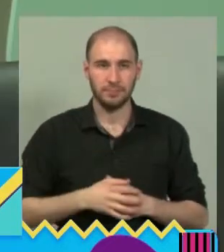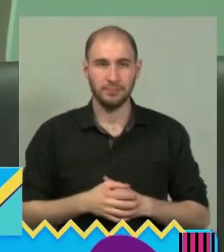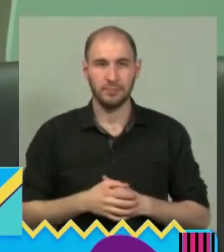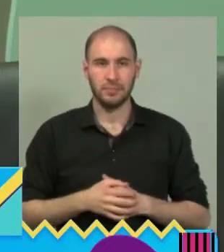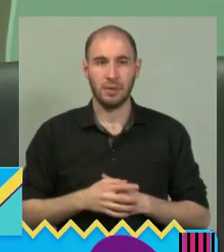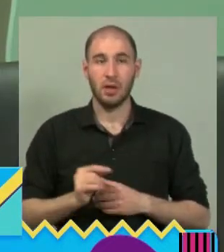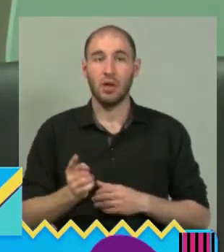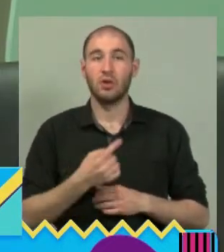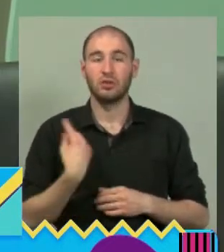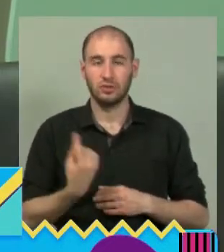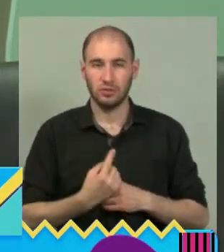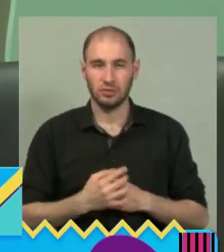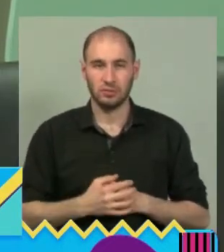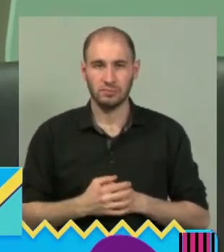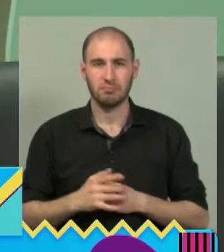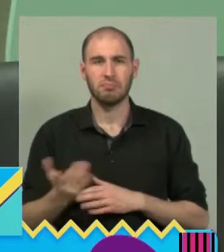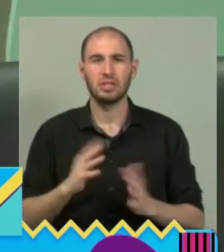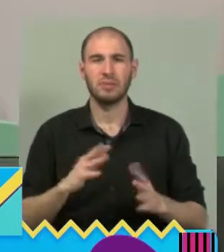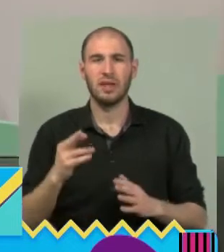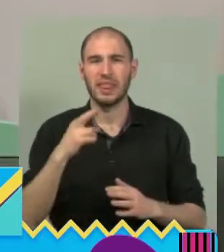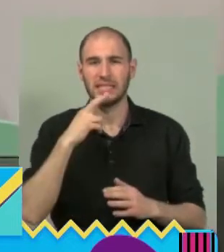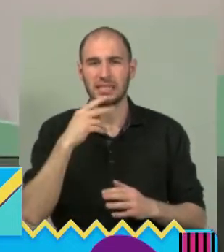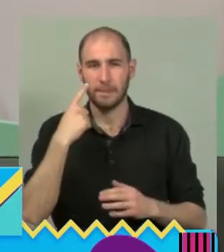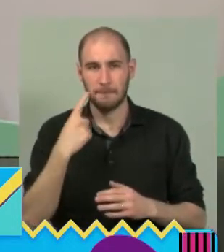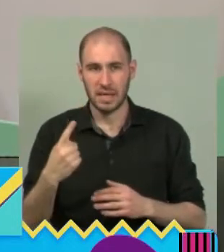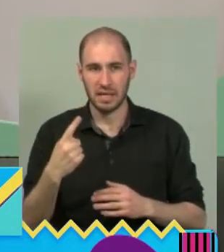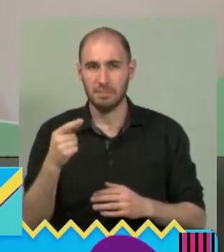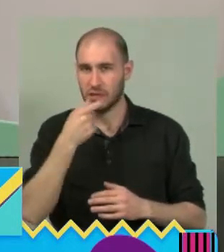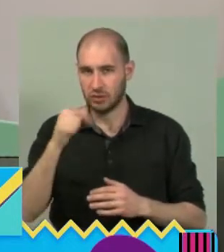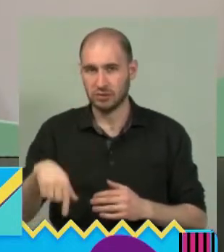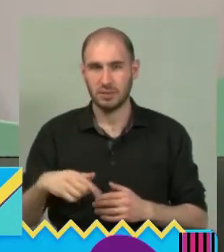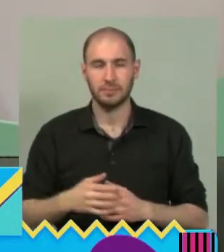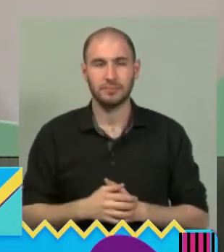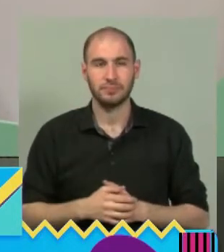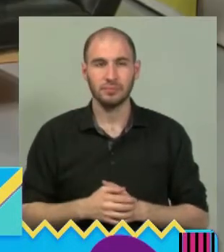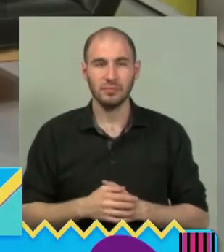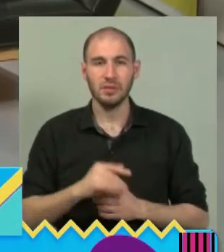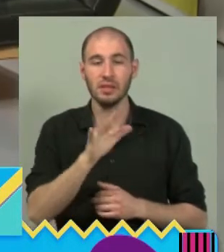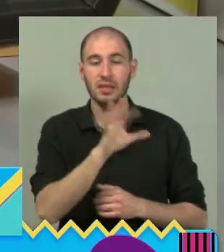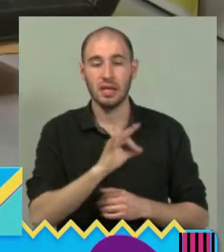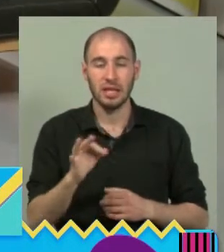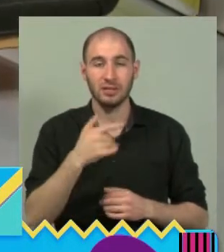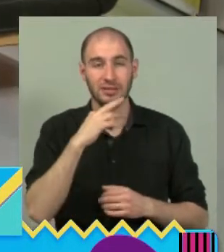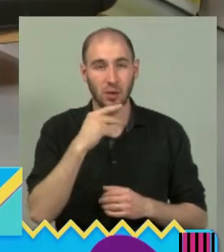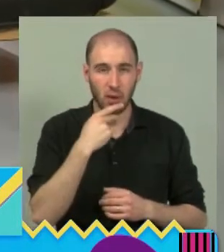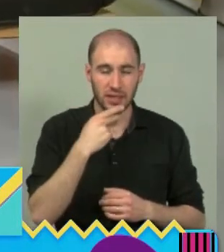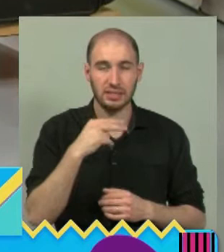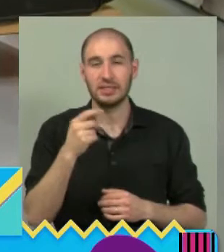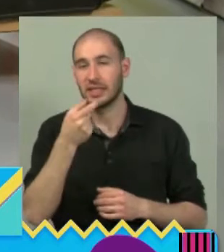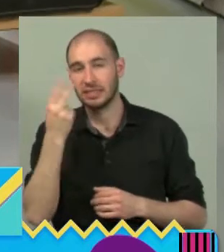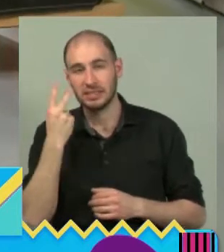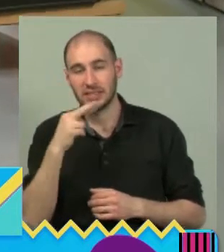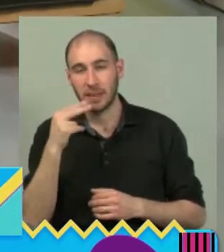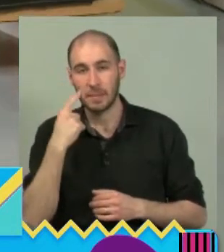Nosotros teníamos alrededor de 17.000 en Mendoza. 500 tenían en San Juan, 17.000